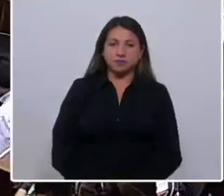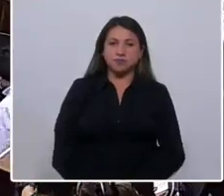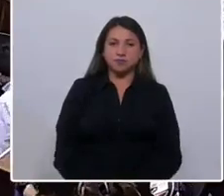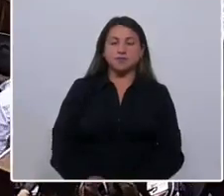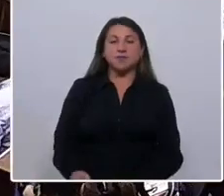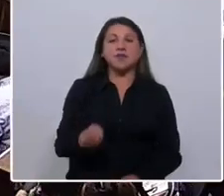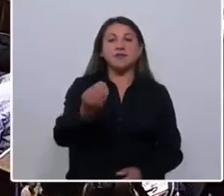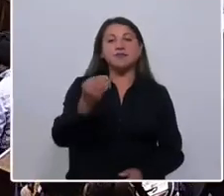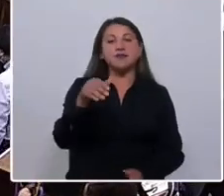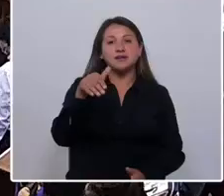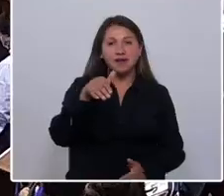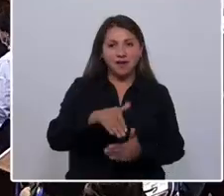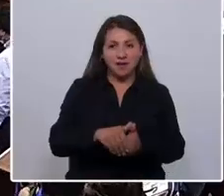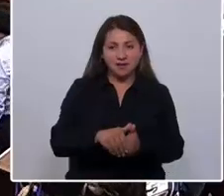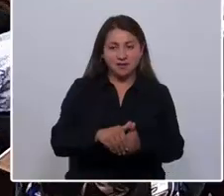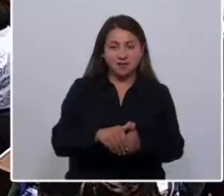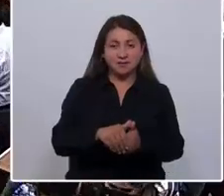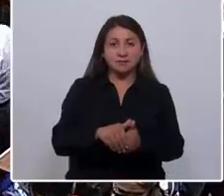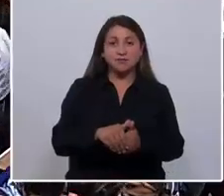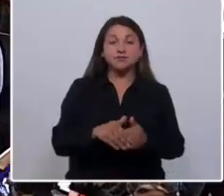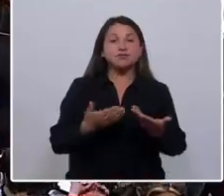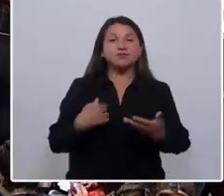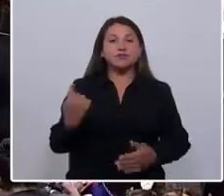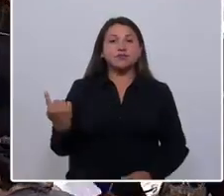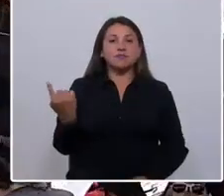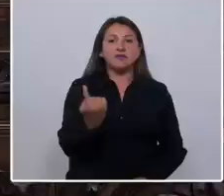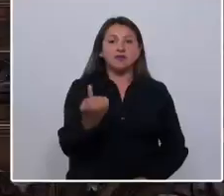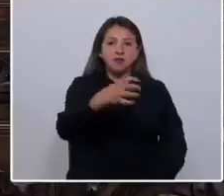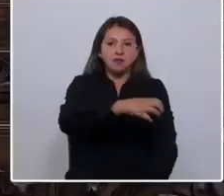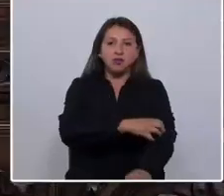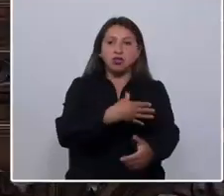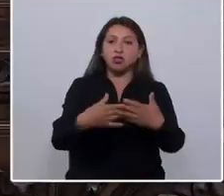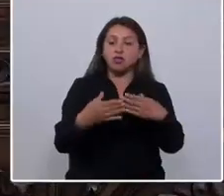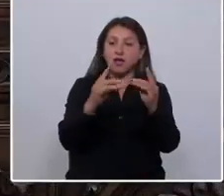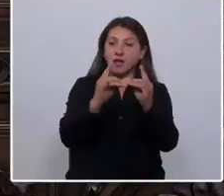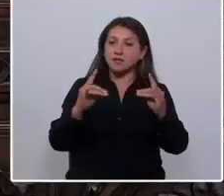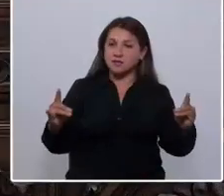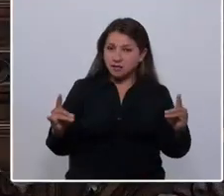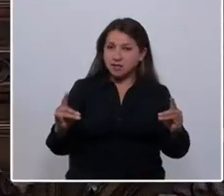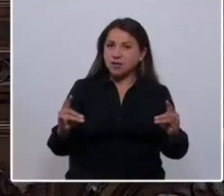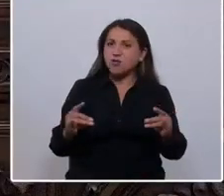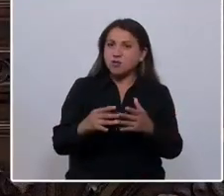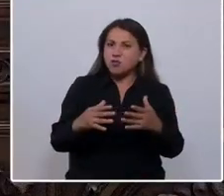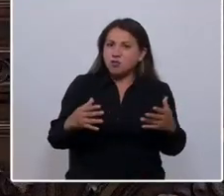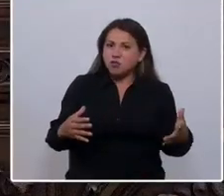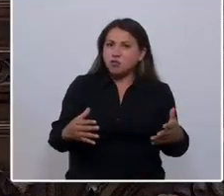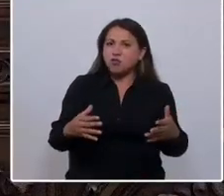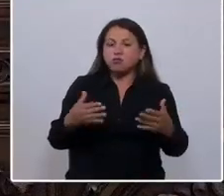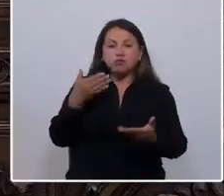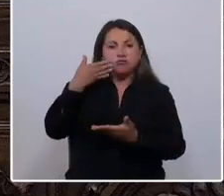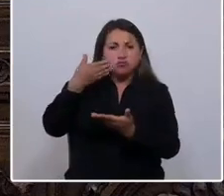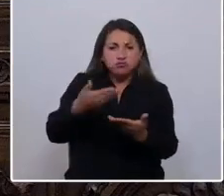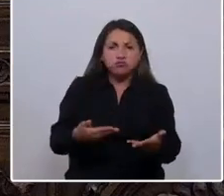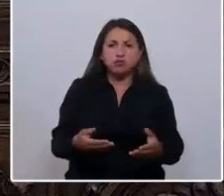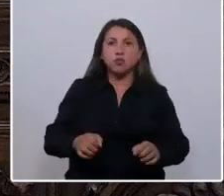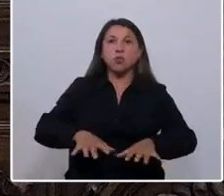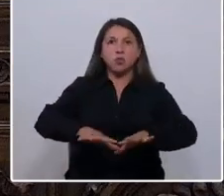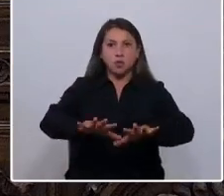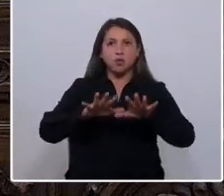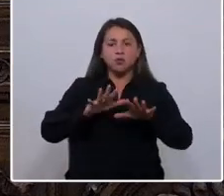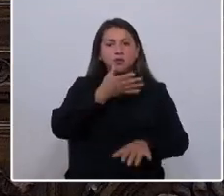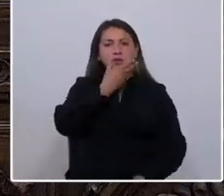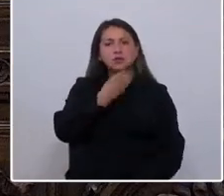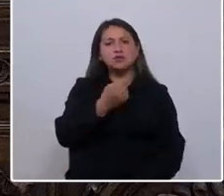Buenas tardes. Vengo de la región de Aysén, una matria tan generosa como inclemente. Soy